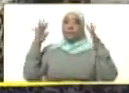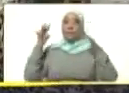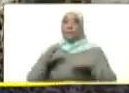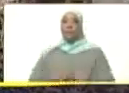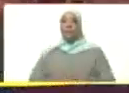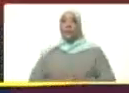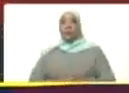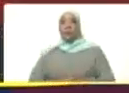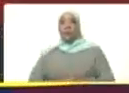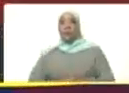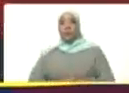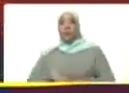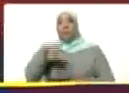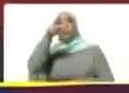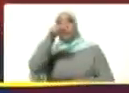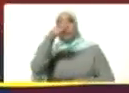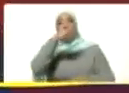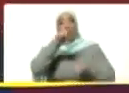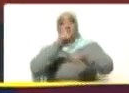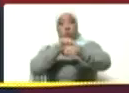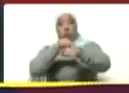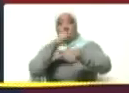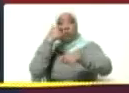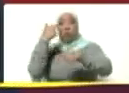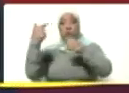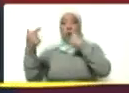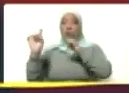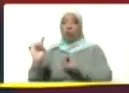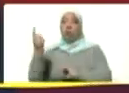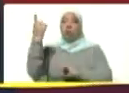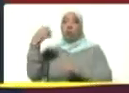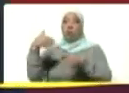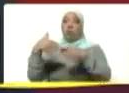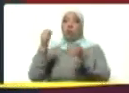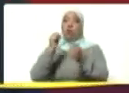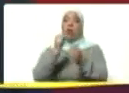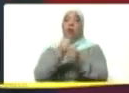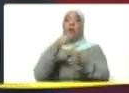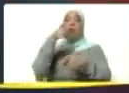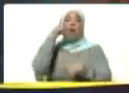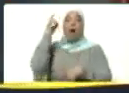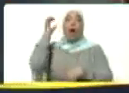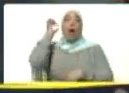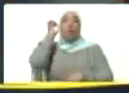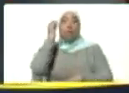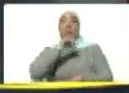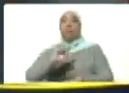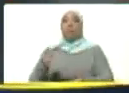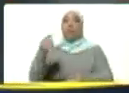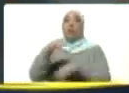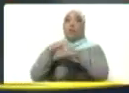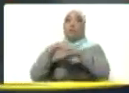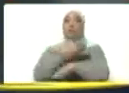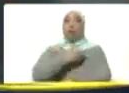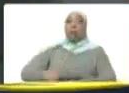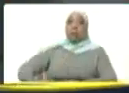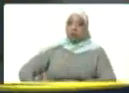Al honorable doctor Ralph González, primer ministro de San Vicente y las Granadinas.